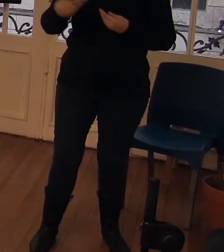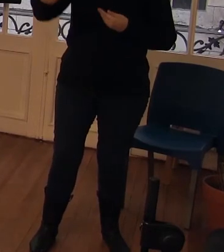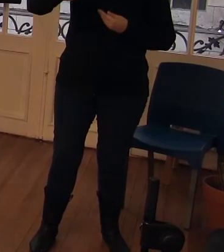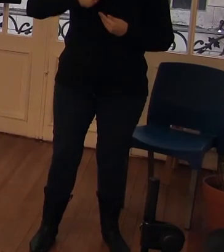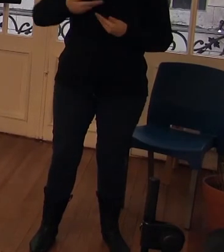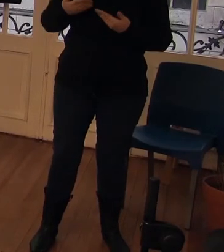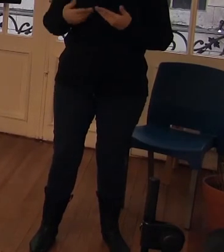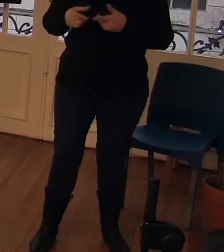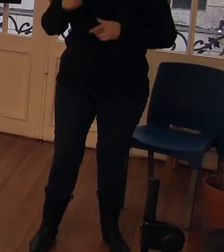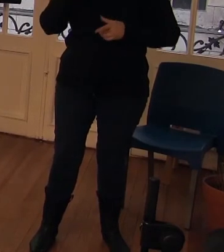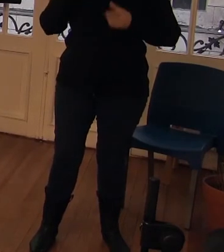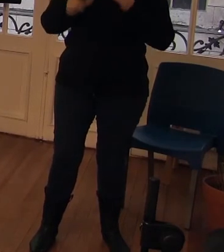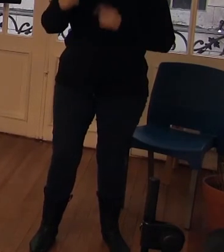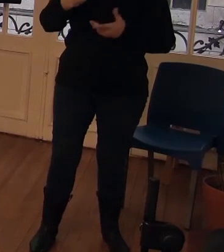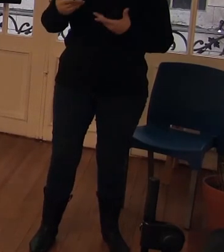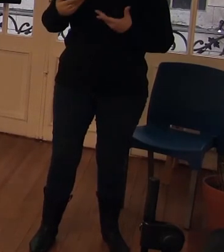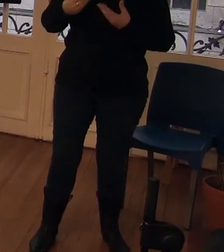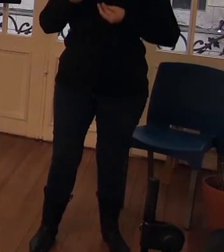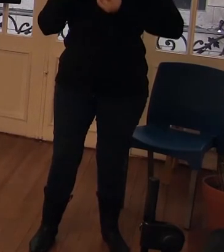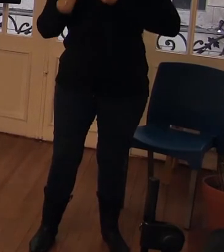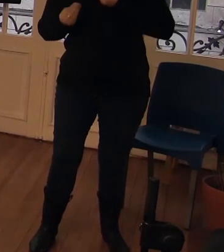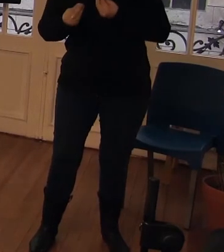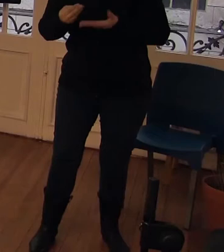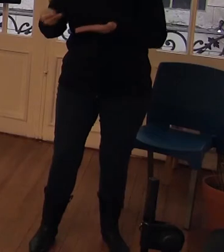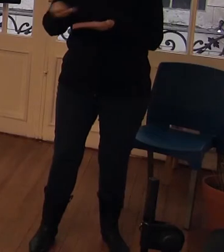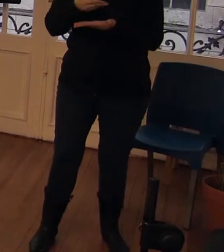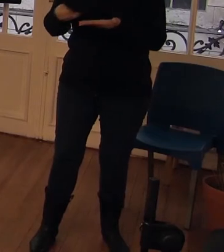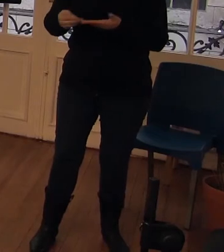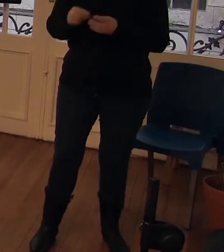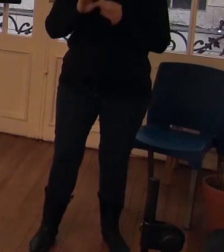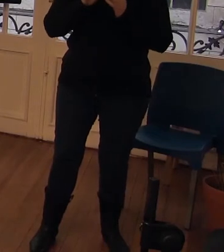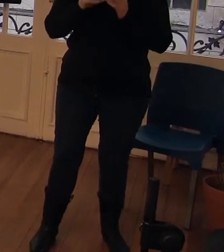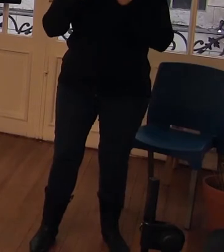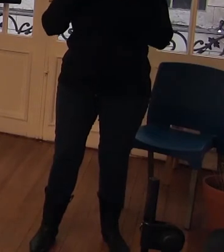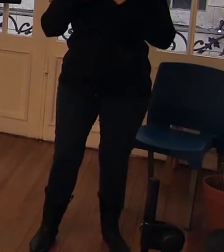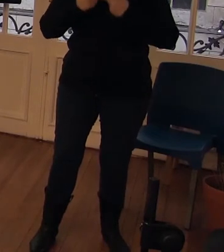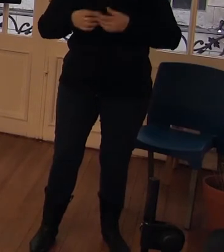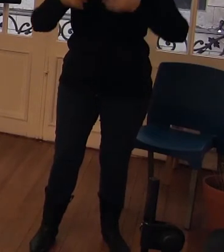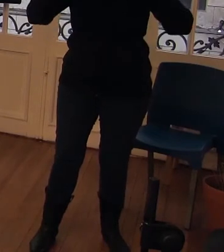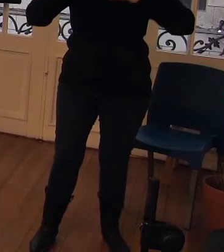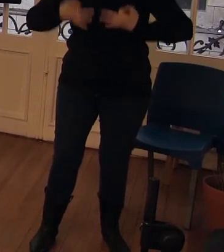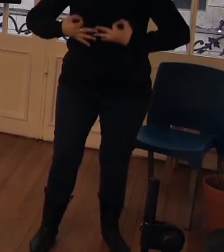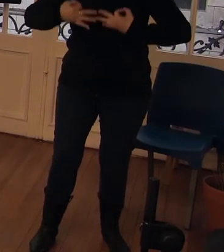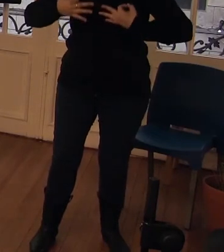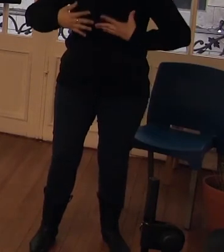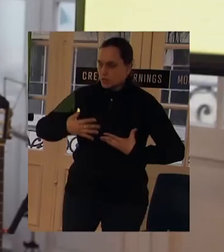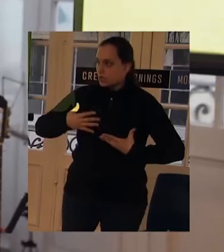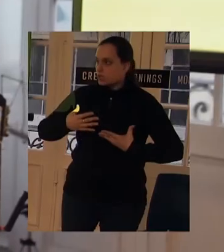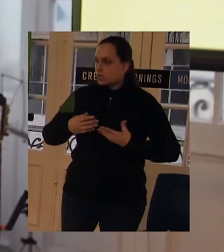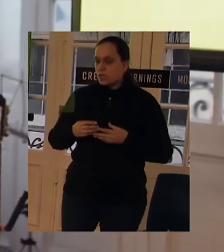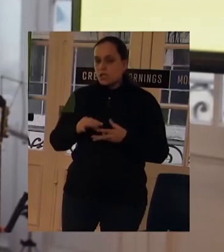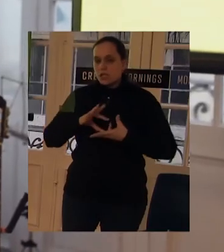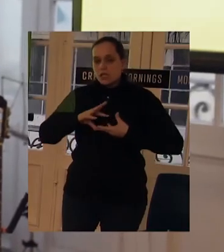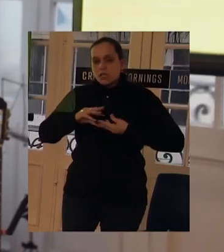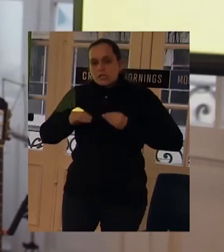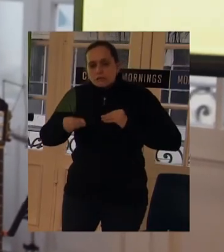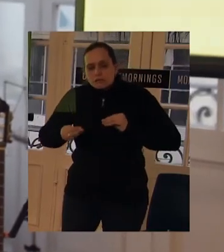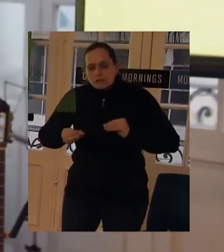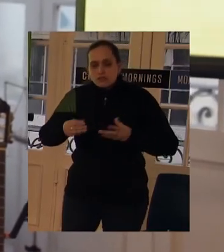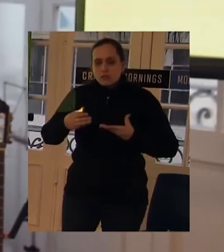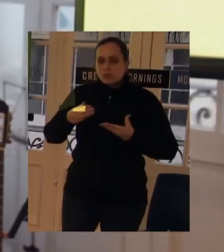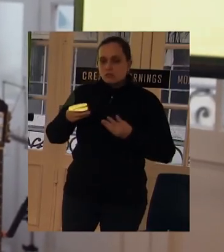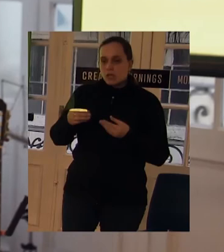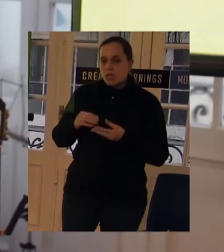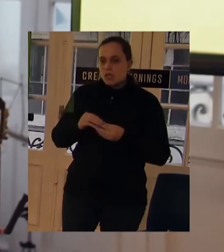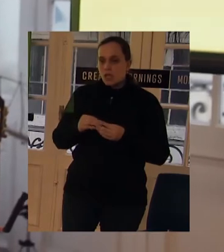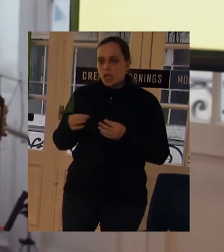al wireframe, lo que les mostraba al principio, ese boceto lineal que lo que define es la forma. Y posta,